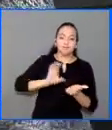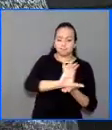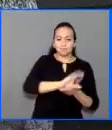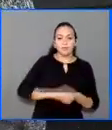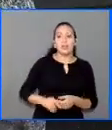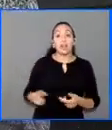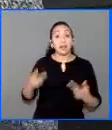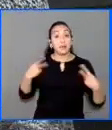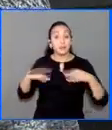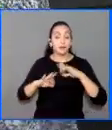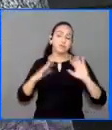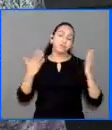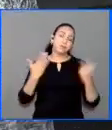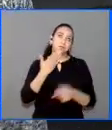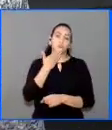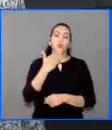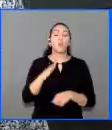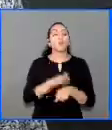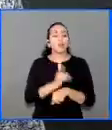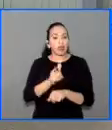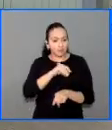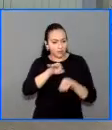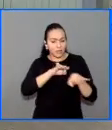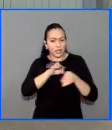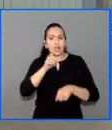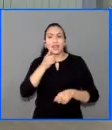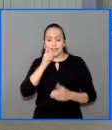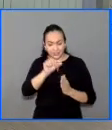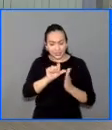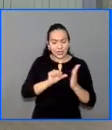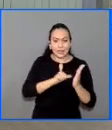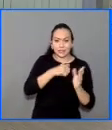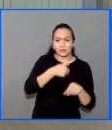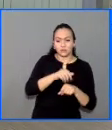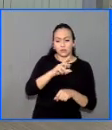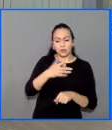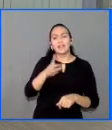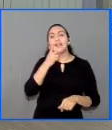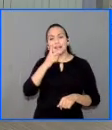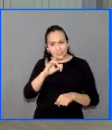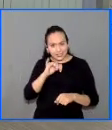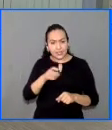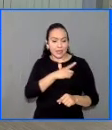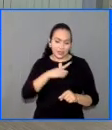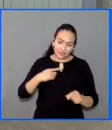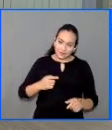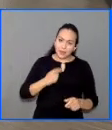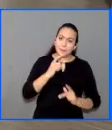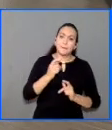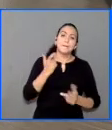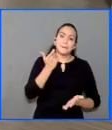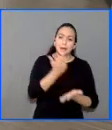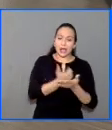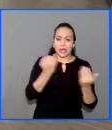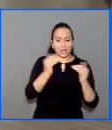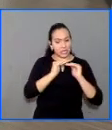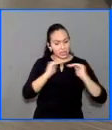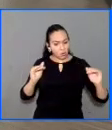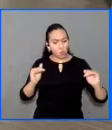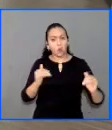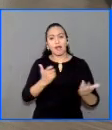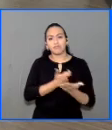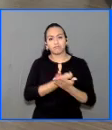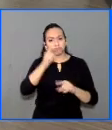ello se da cumplimiento al artículo 10º transitorio de la reforma constitucional en materia del Poder Judicial y cesará el